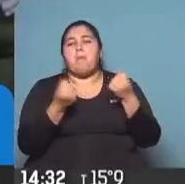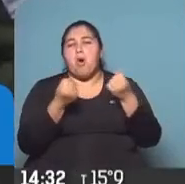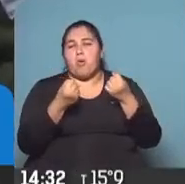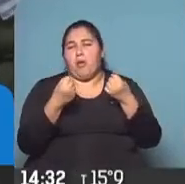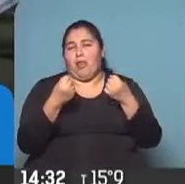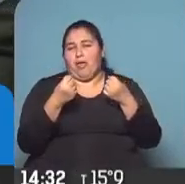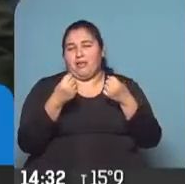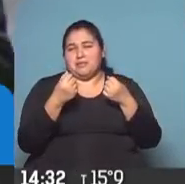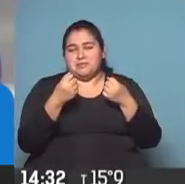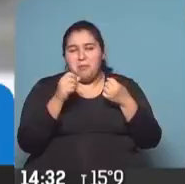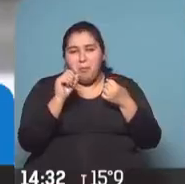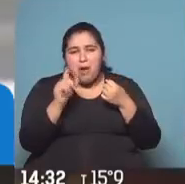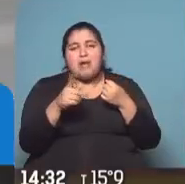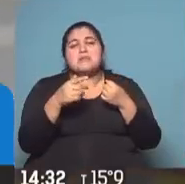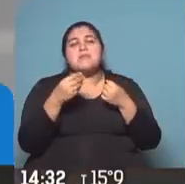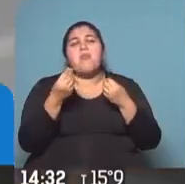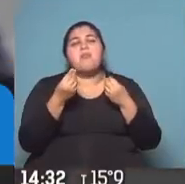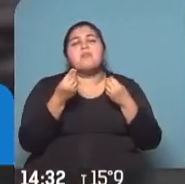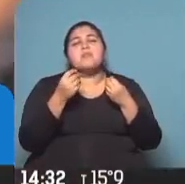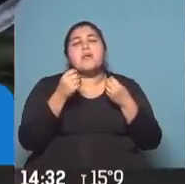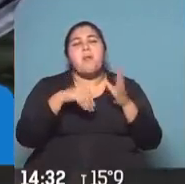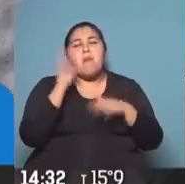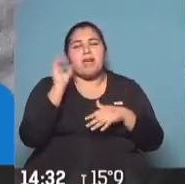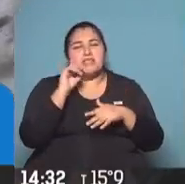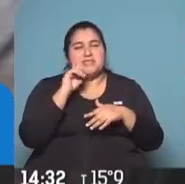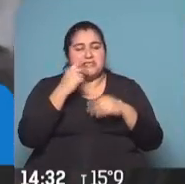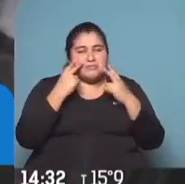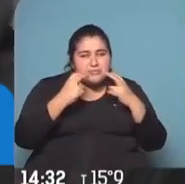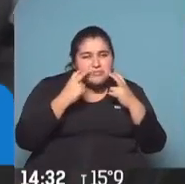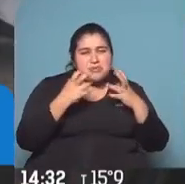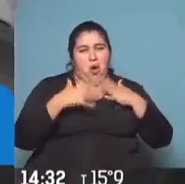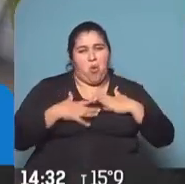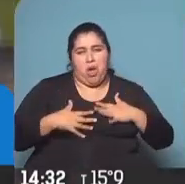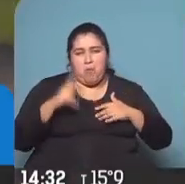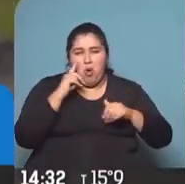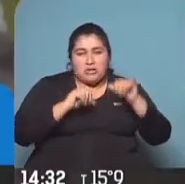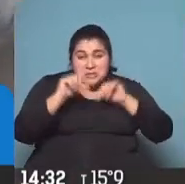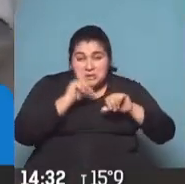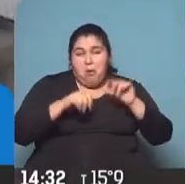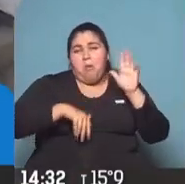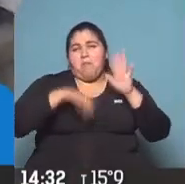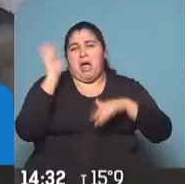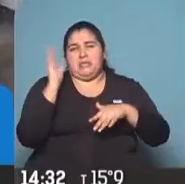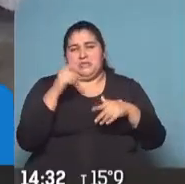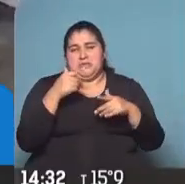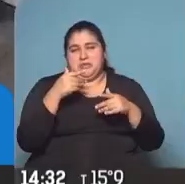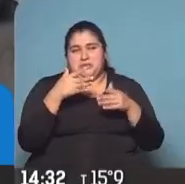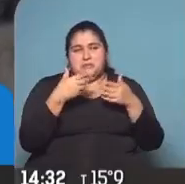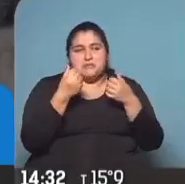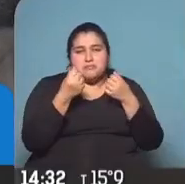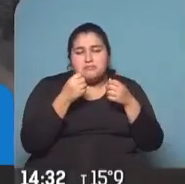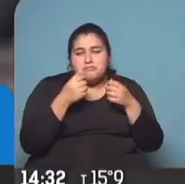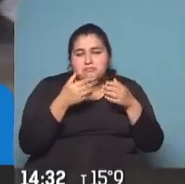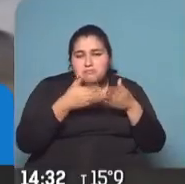criminalística y un móvil de genética forense el mayor desafío para el perito es trasladar su